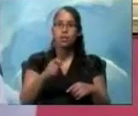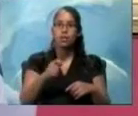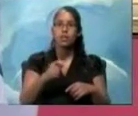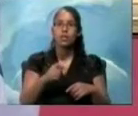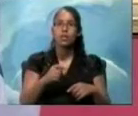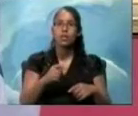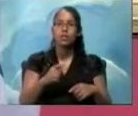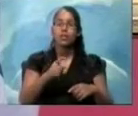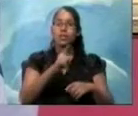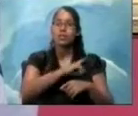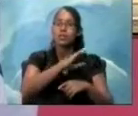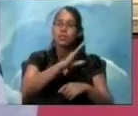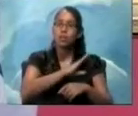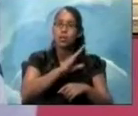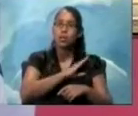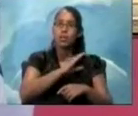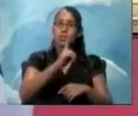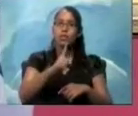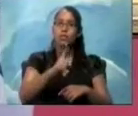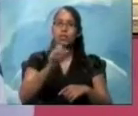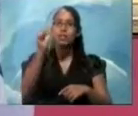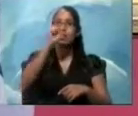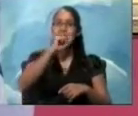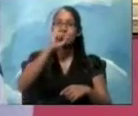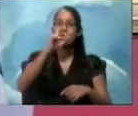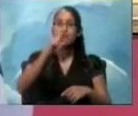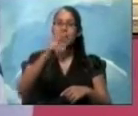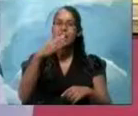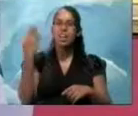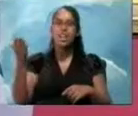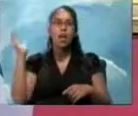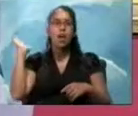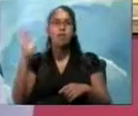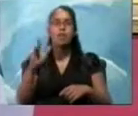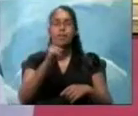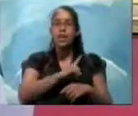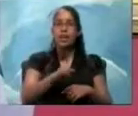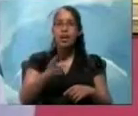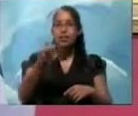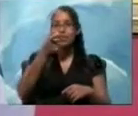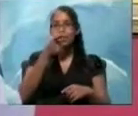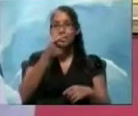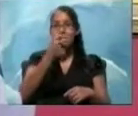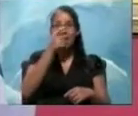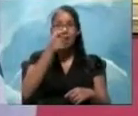a cierto Simón de Cirene, que venía del campo, y le